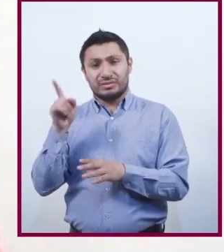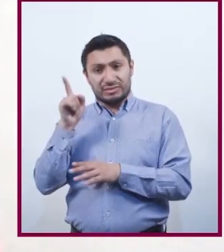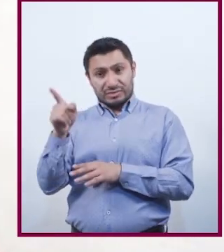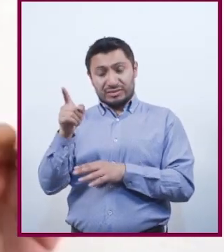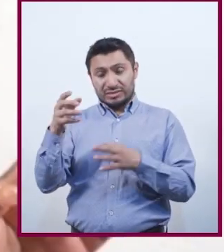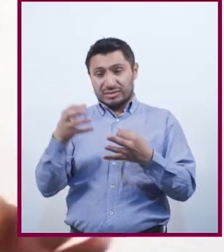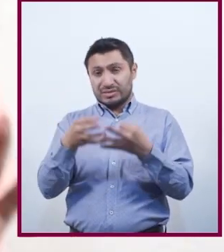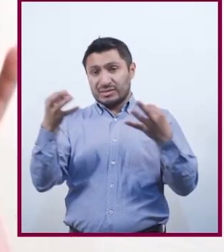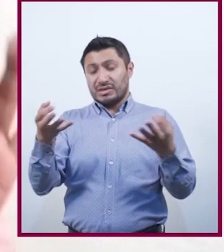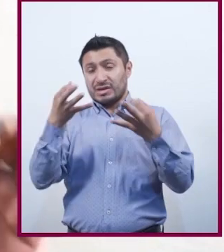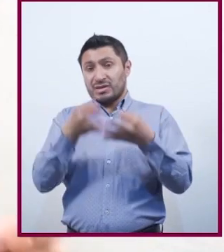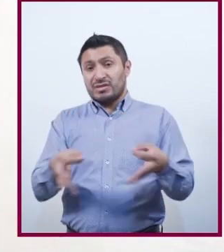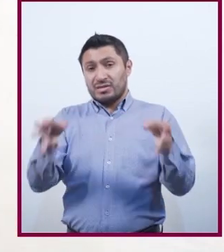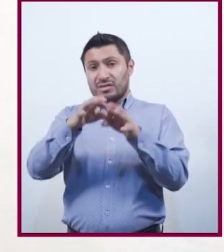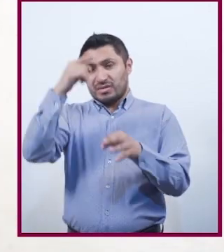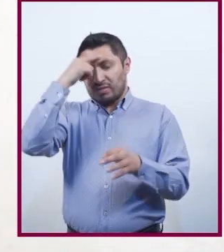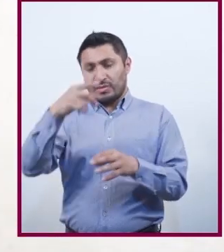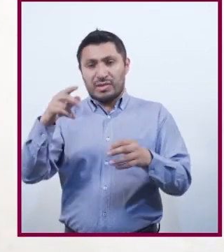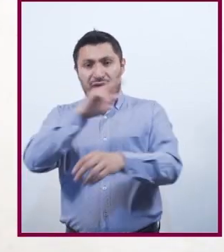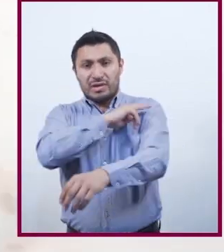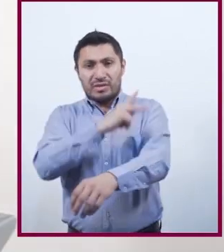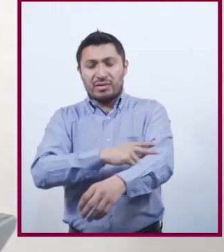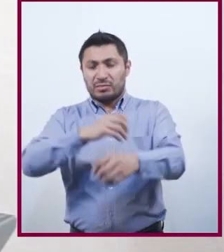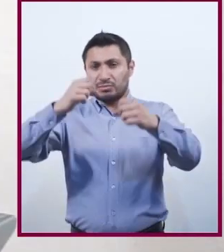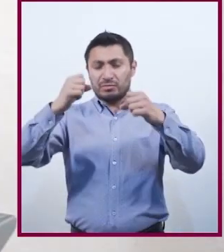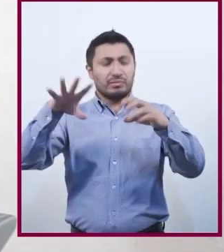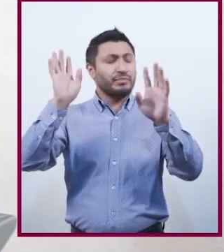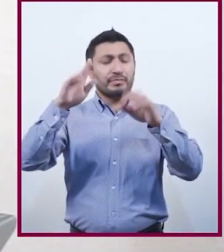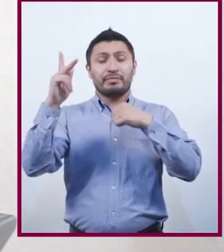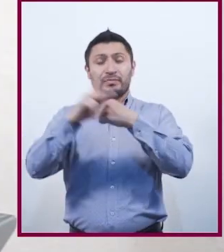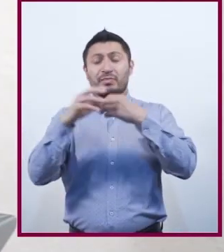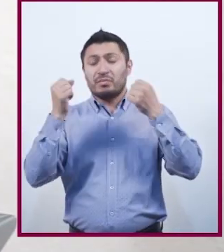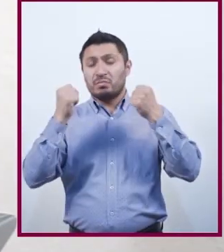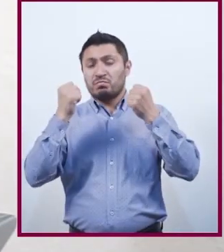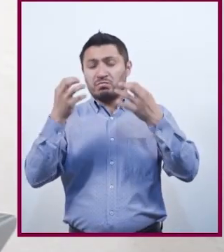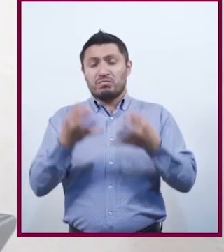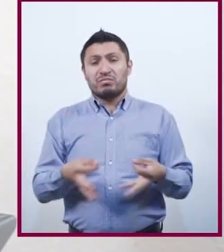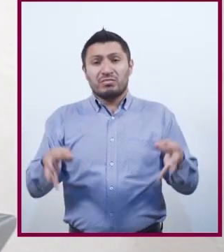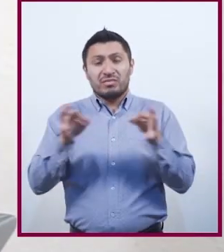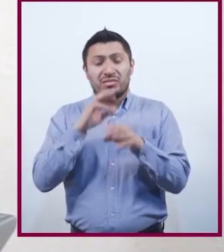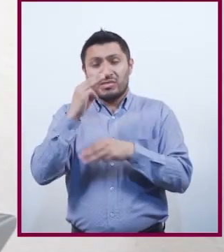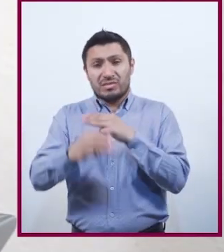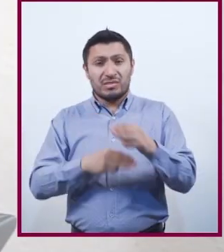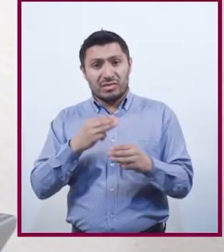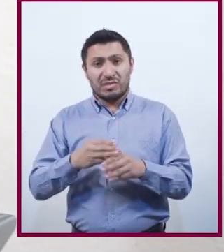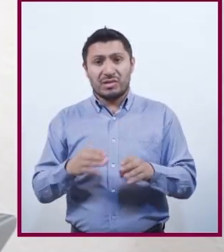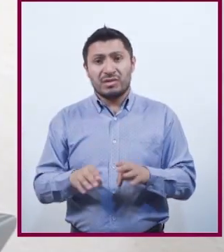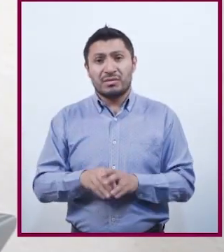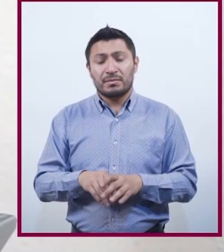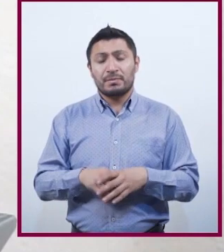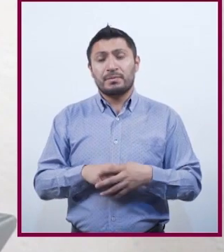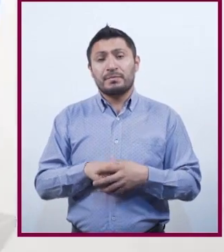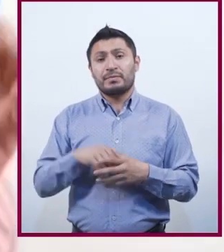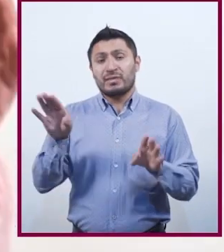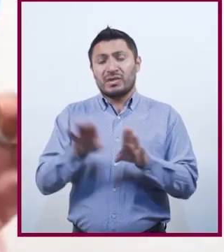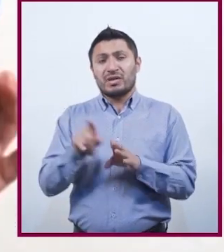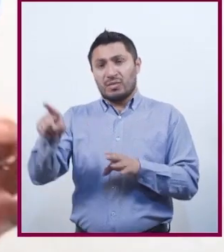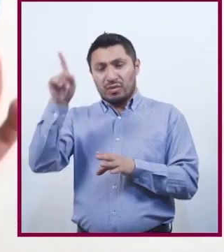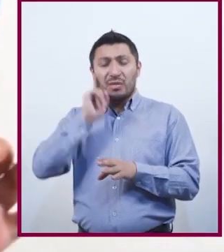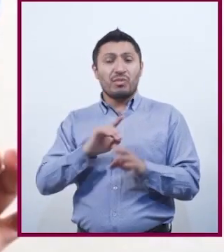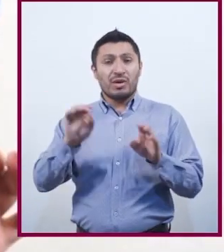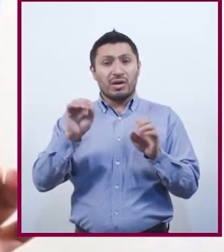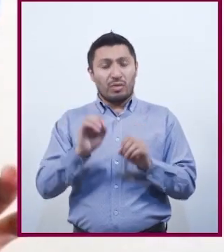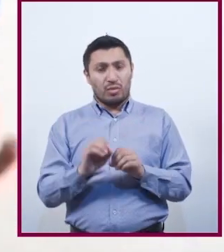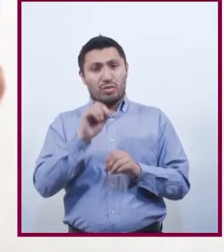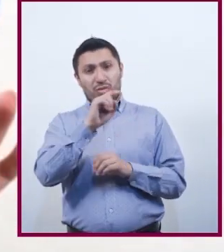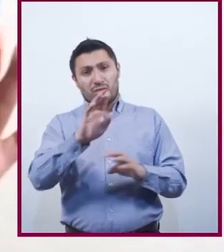es importantísimo para las grandes potencias del mundo. ¿Cómo entender decisiones como la de la joven palestina Wafa Alvis o la del